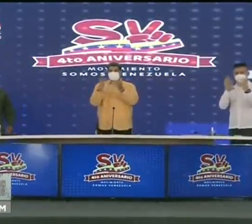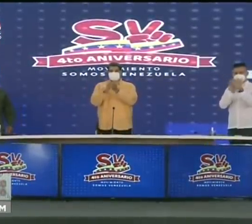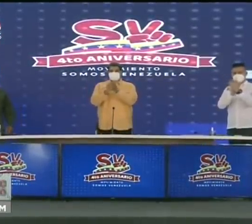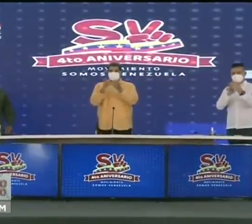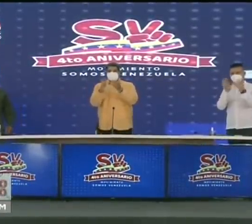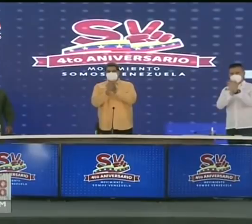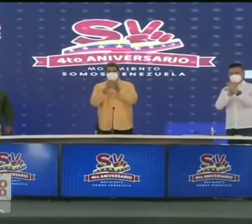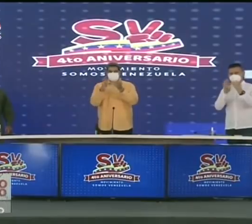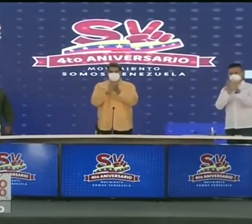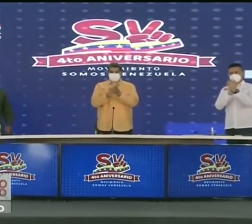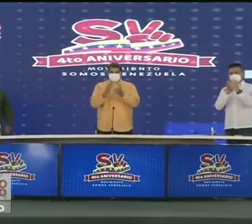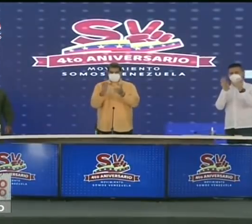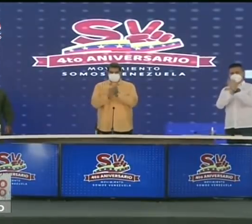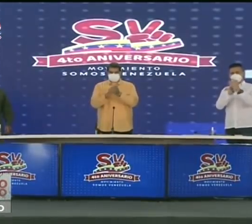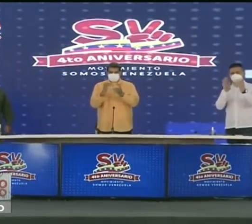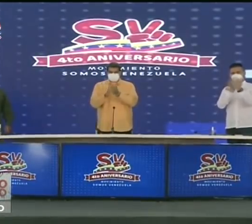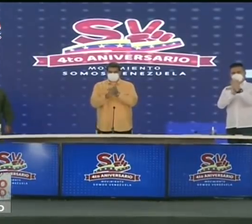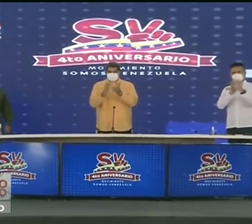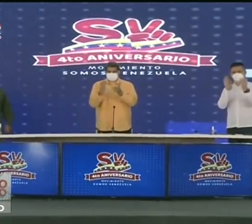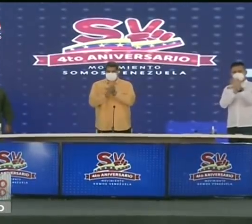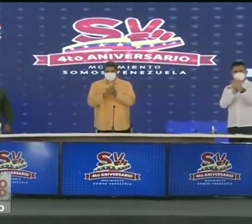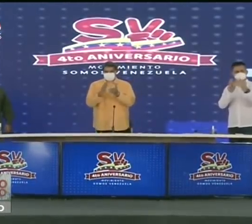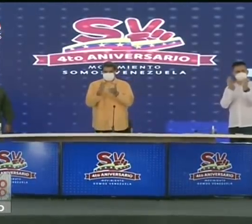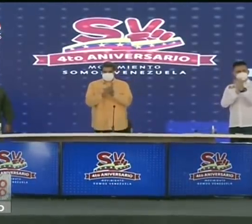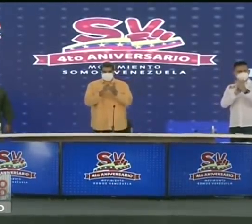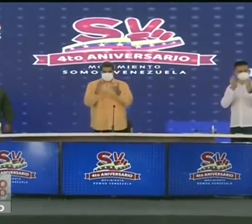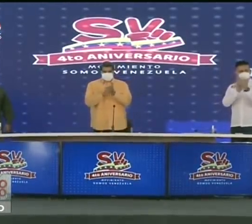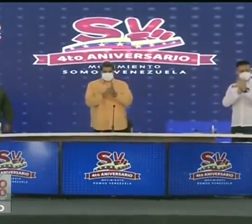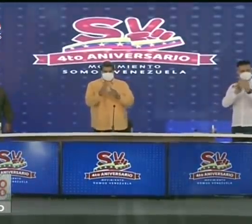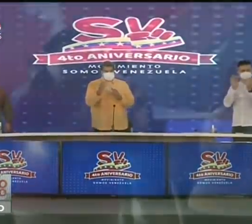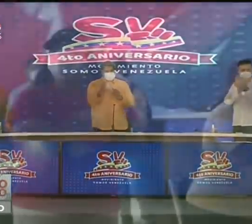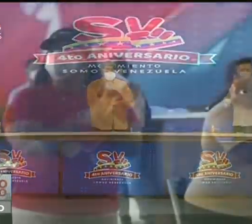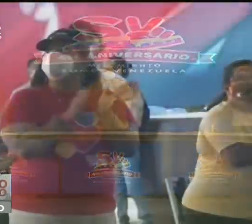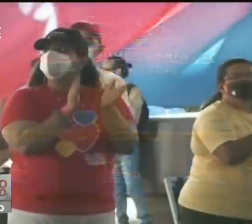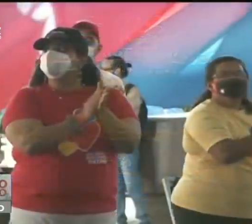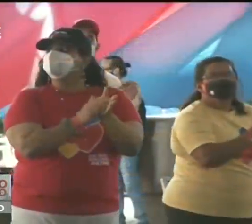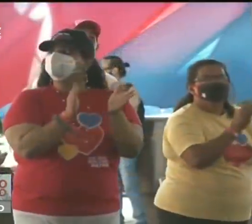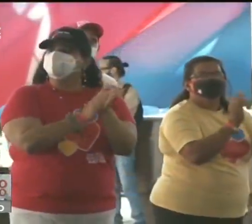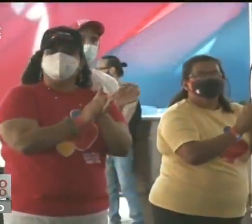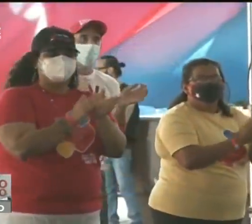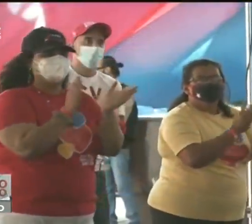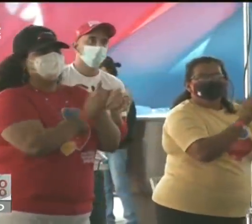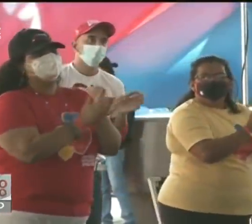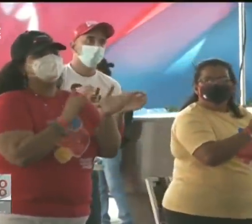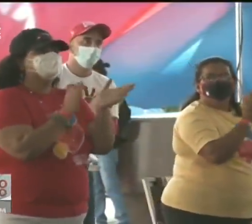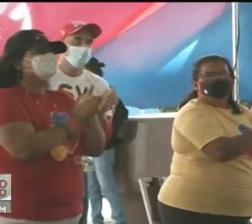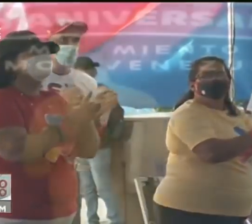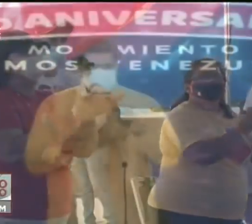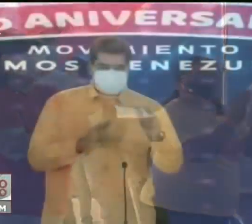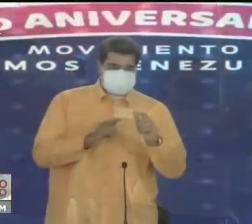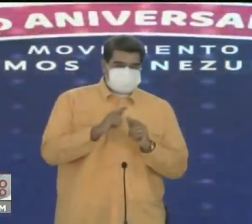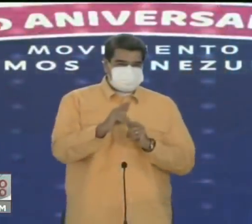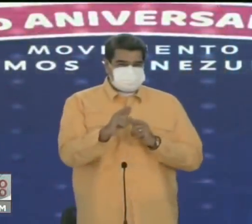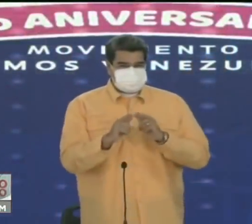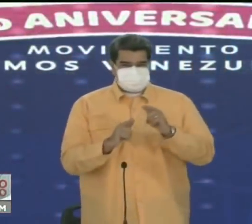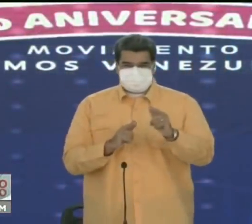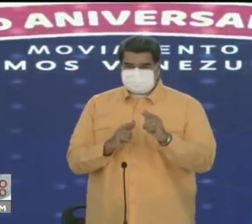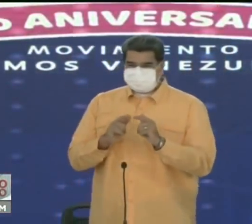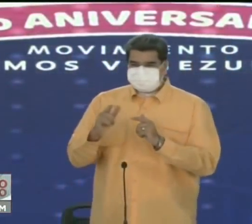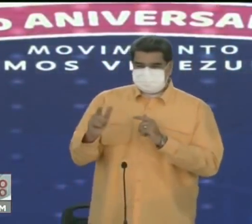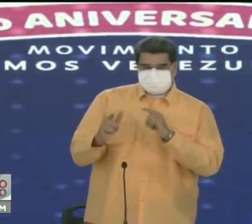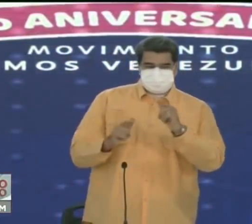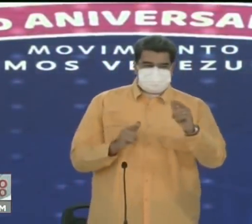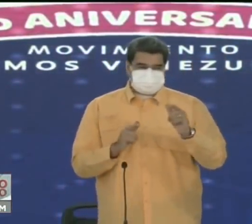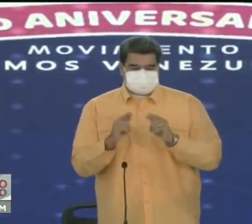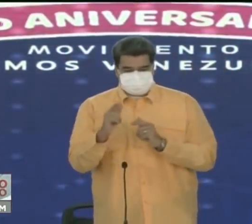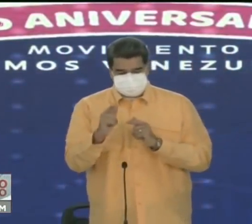total de la nación que está siendo atendida a través del gran sistema patria. Importante